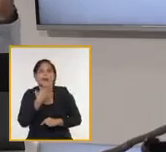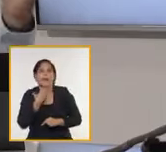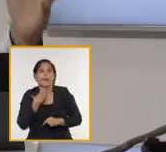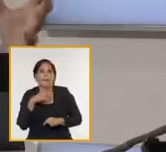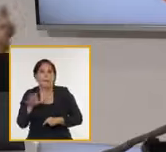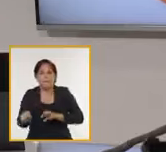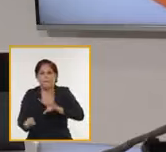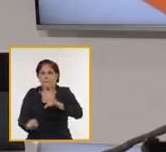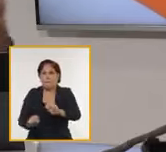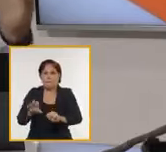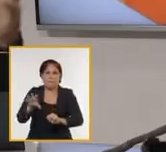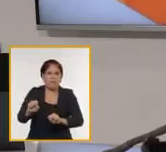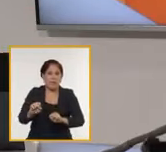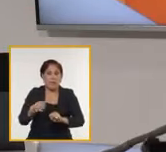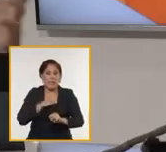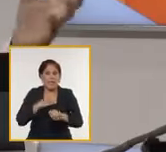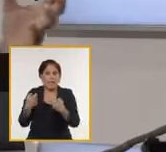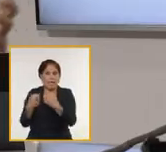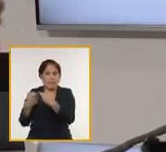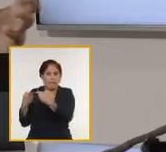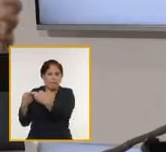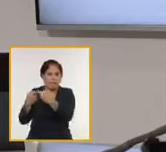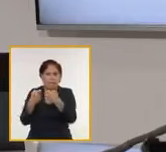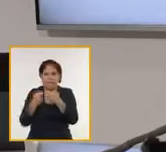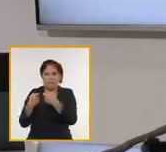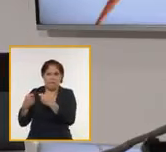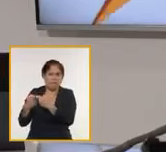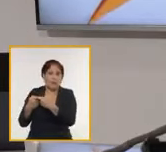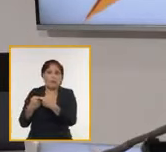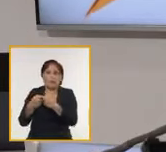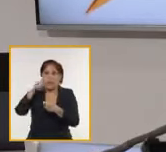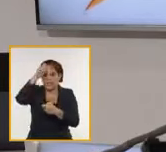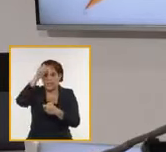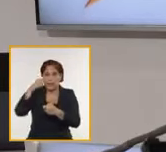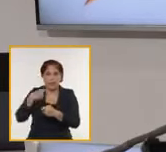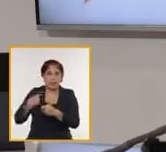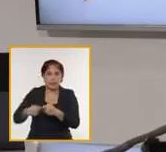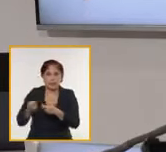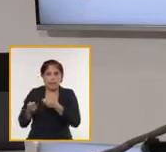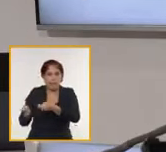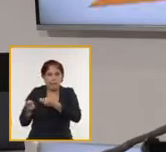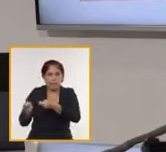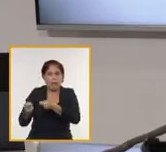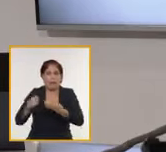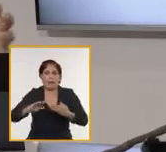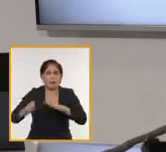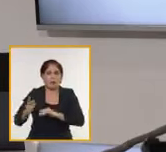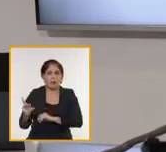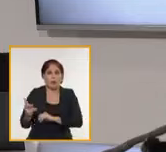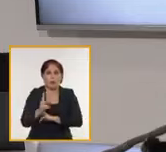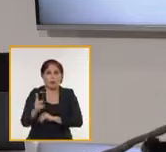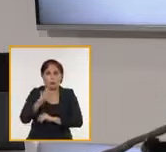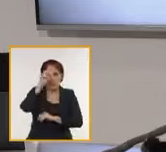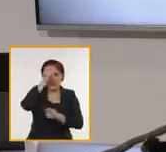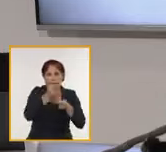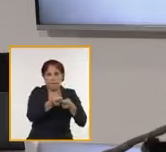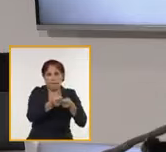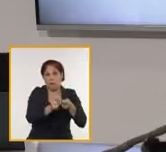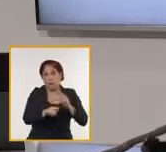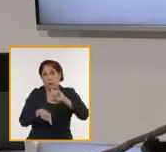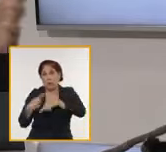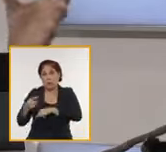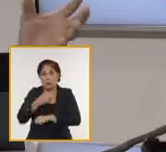aspiraciones de contraponer a la China y a la India, es decir, utilizar a la India como